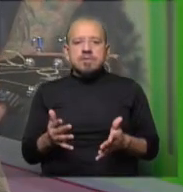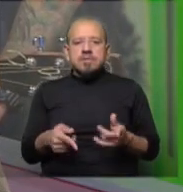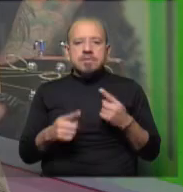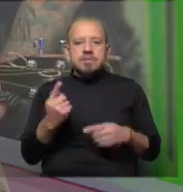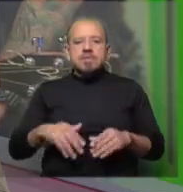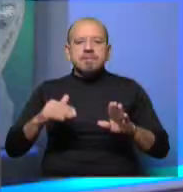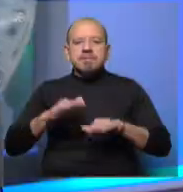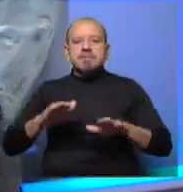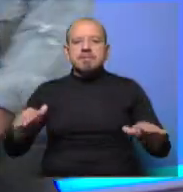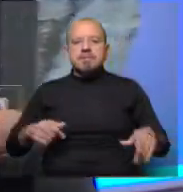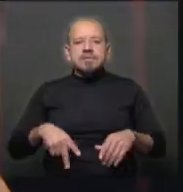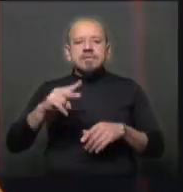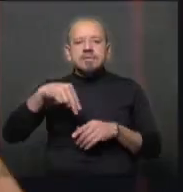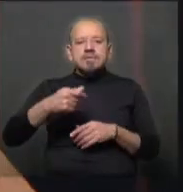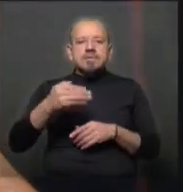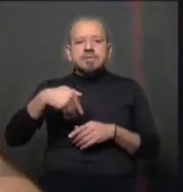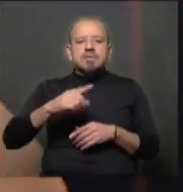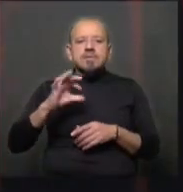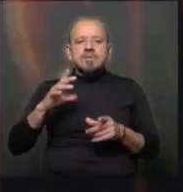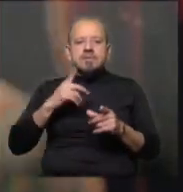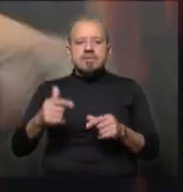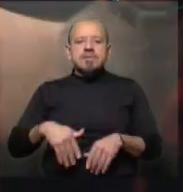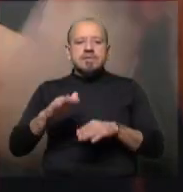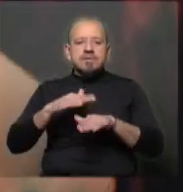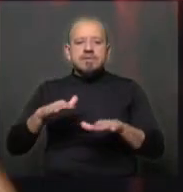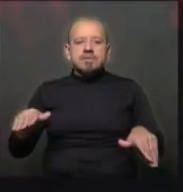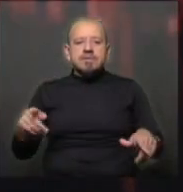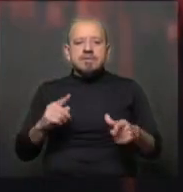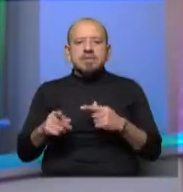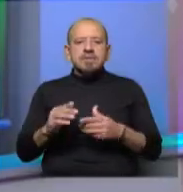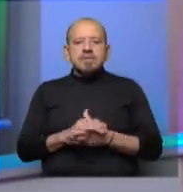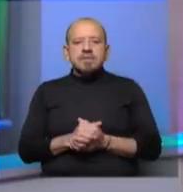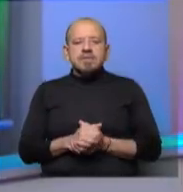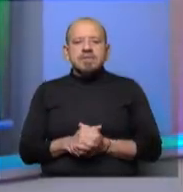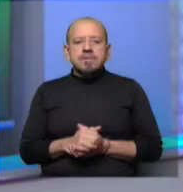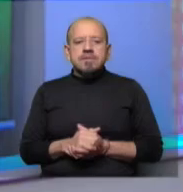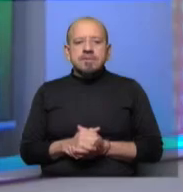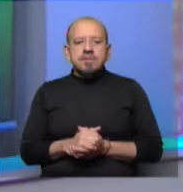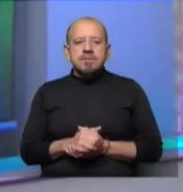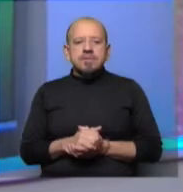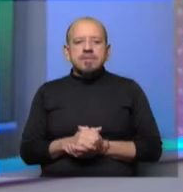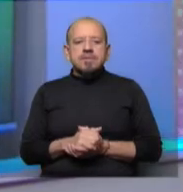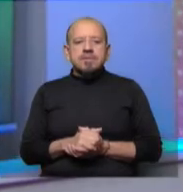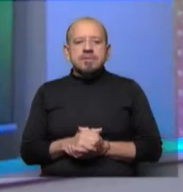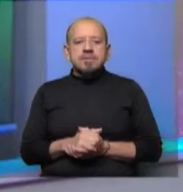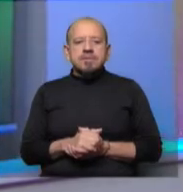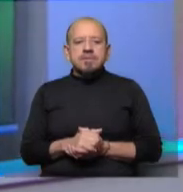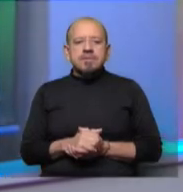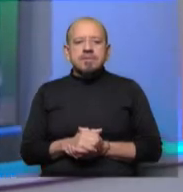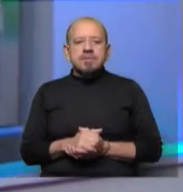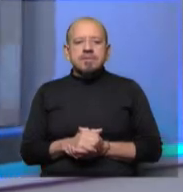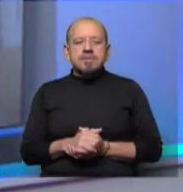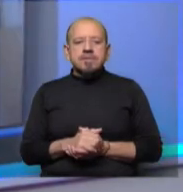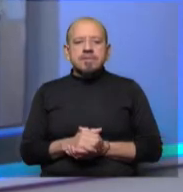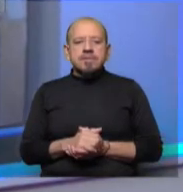niños. Claro, hay que hacer todo. Mi pequeña distorsión de por cosas favor, así. Namelessitos, me encanta. Bueno,